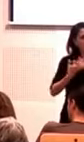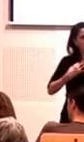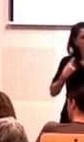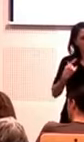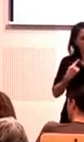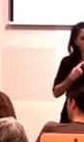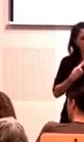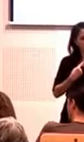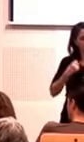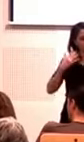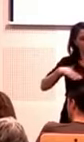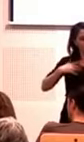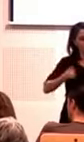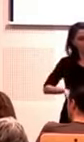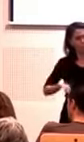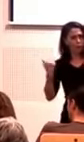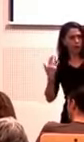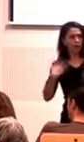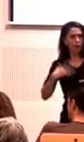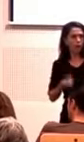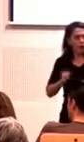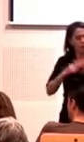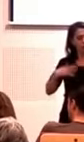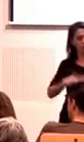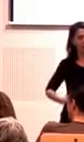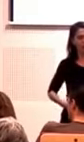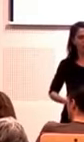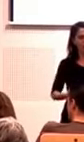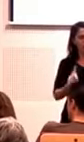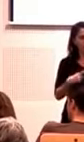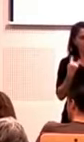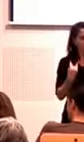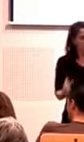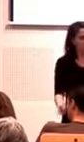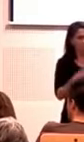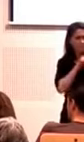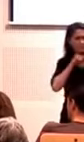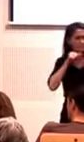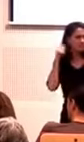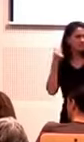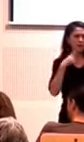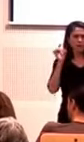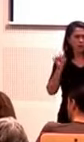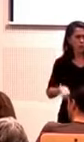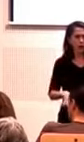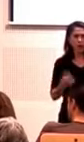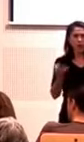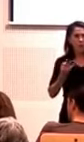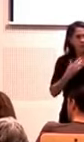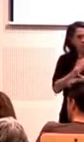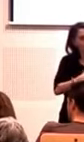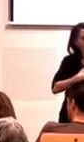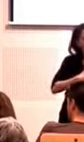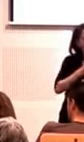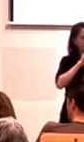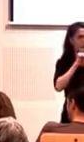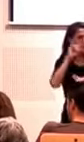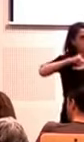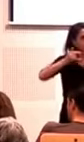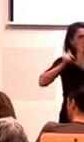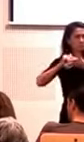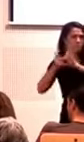vista como que me desvista. Eso tiene que entrar en tu juego. Tienes que cambiar todas las posiciones normales y pensar, ¿por qué no